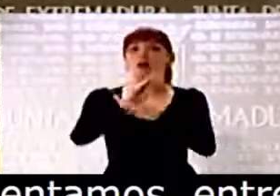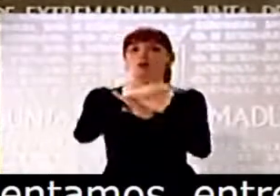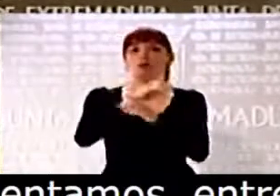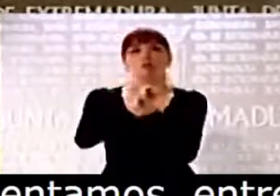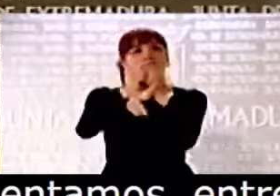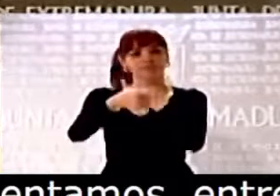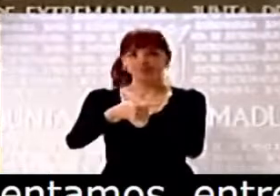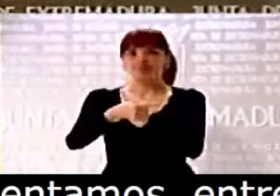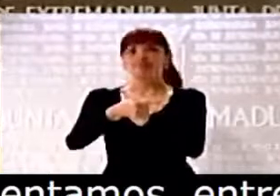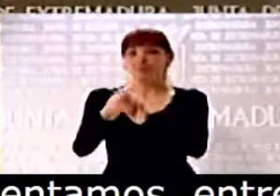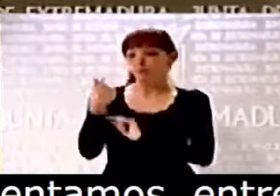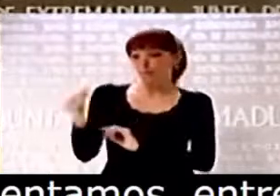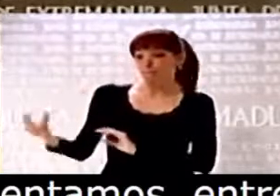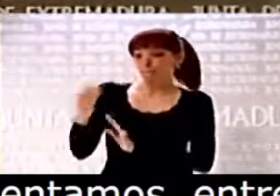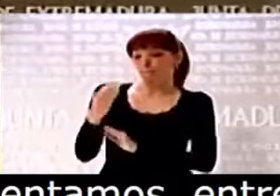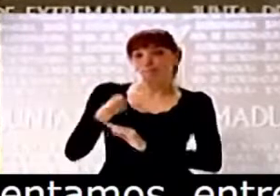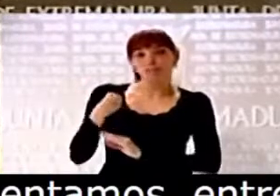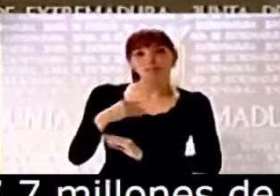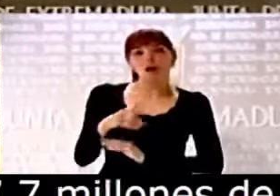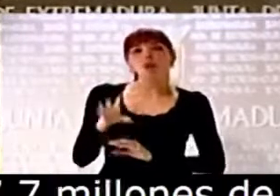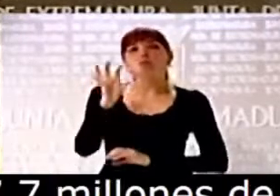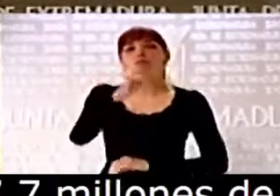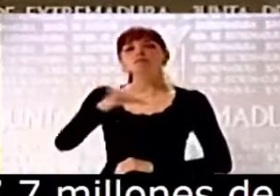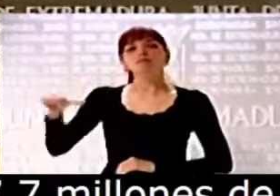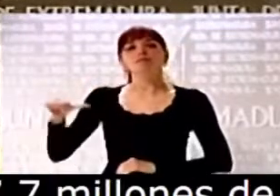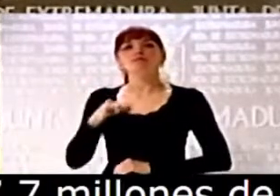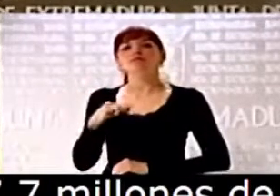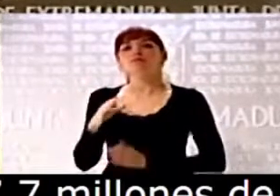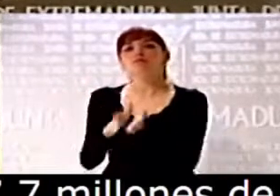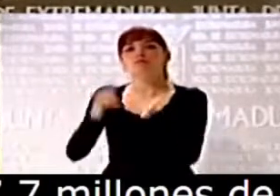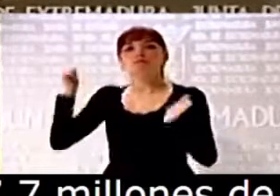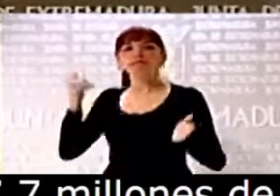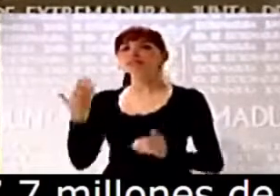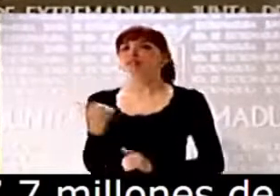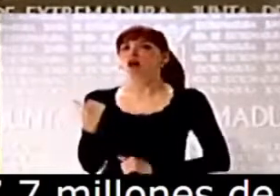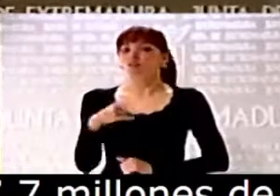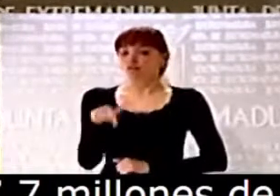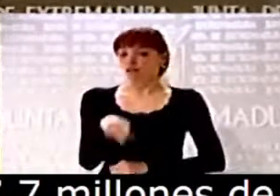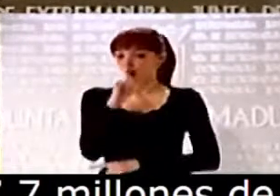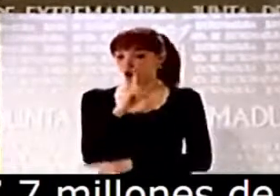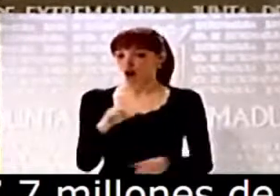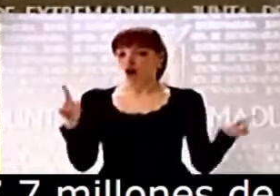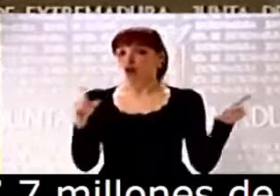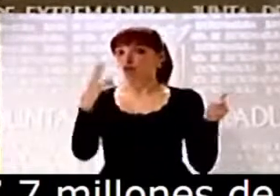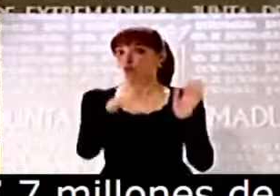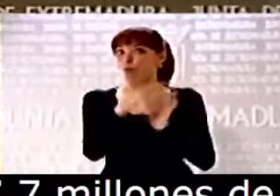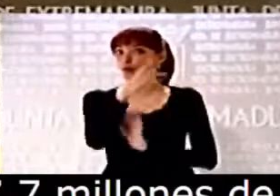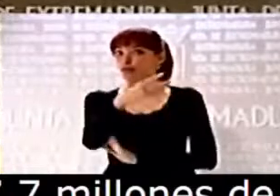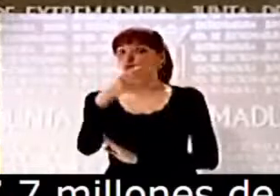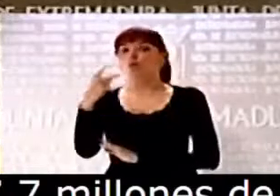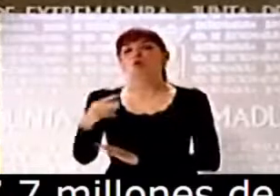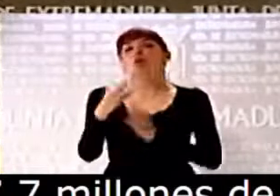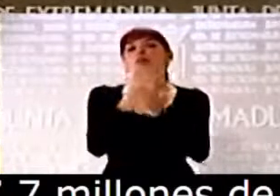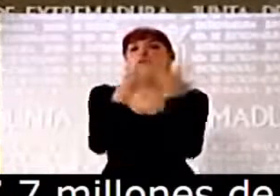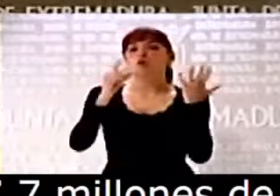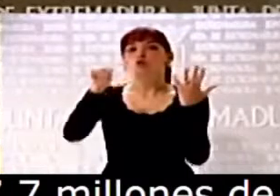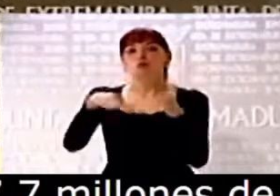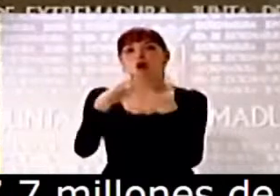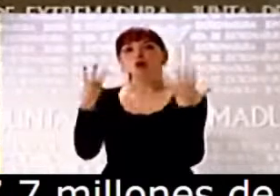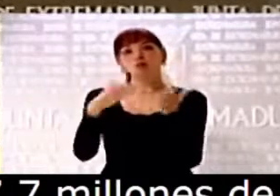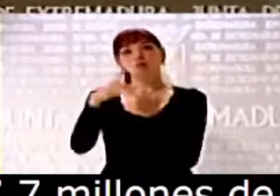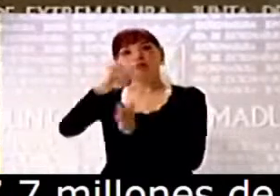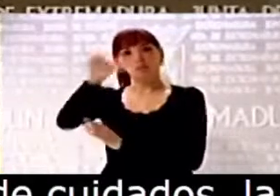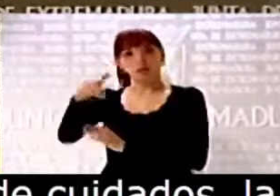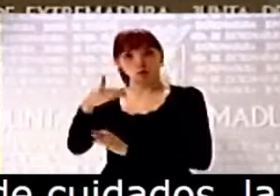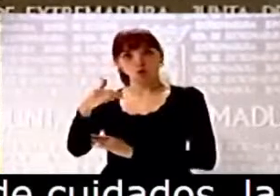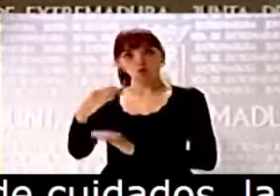De esa inversión, la comunidad autónoma va a recibir ya en este año 2021 18,8 millones de